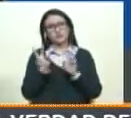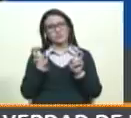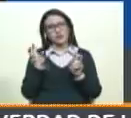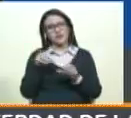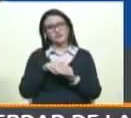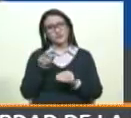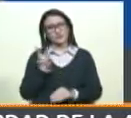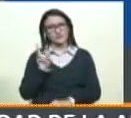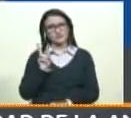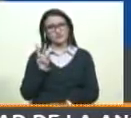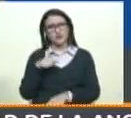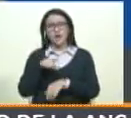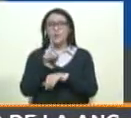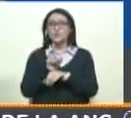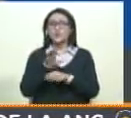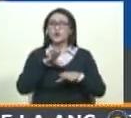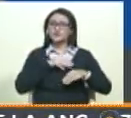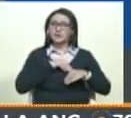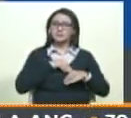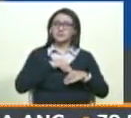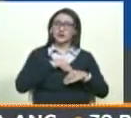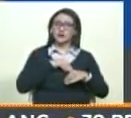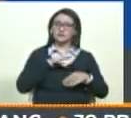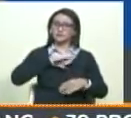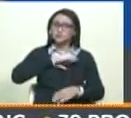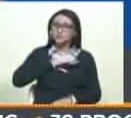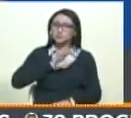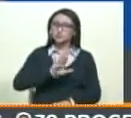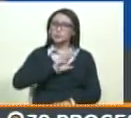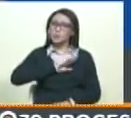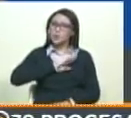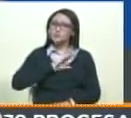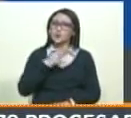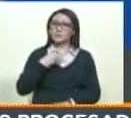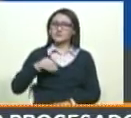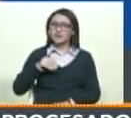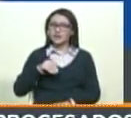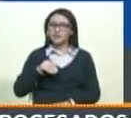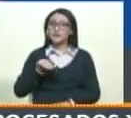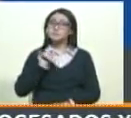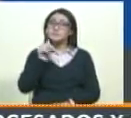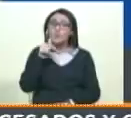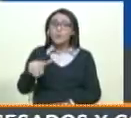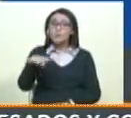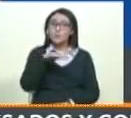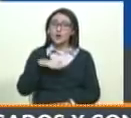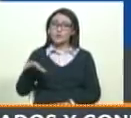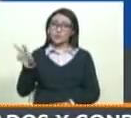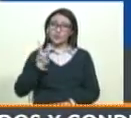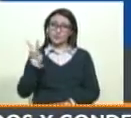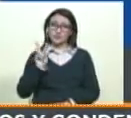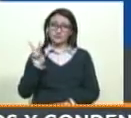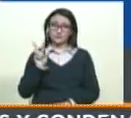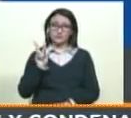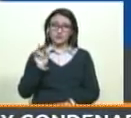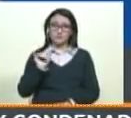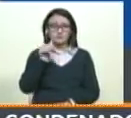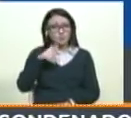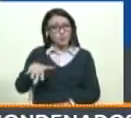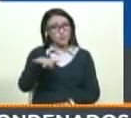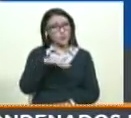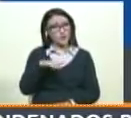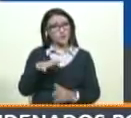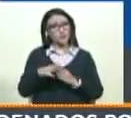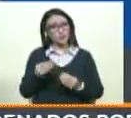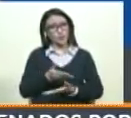Venezuela, porque el único que reconoce o no a su presidente, a su Asamblea Nacional Constituyente, es el pueblo bolivariano de Venezuela, el pueblo de Venezuela, todos